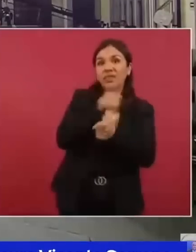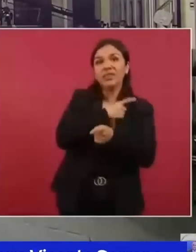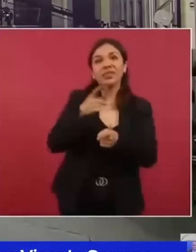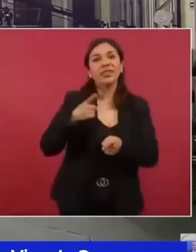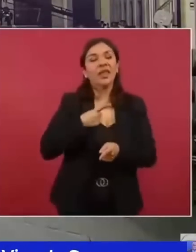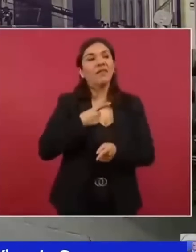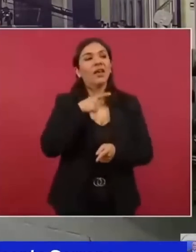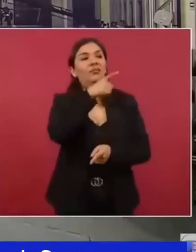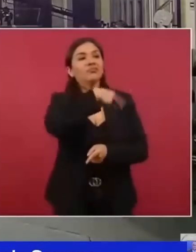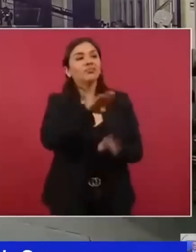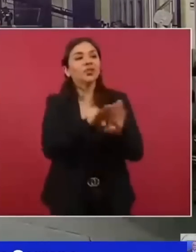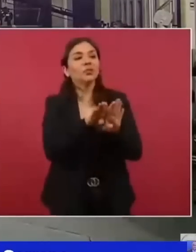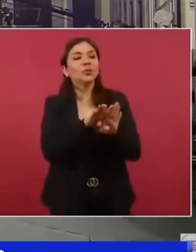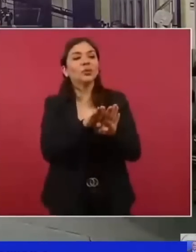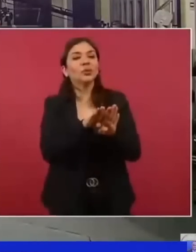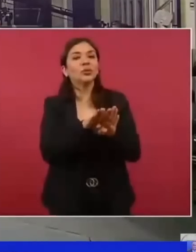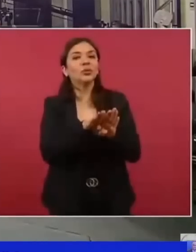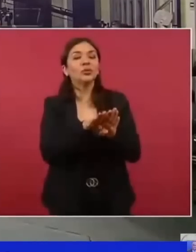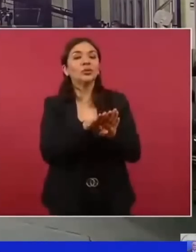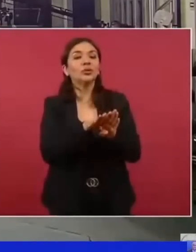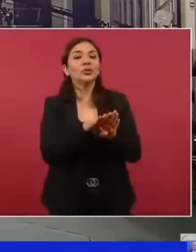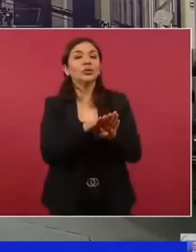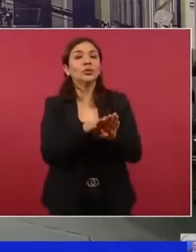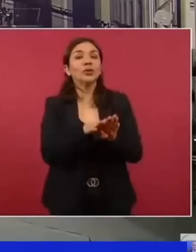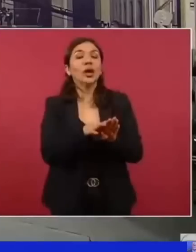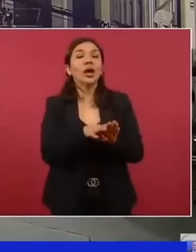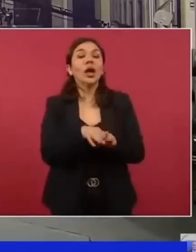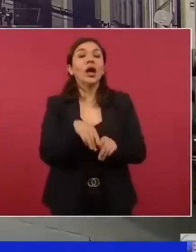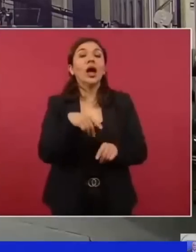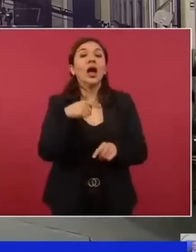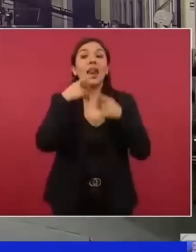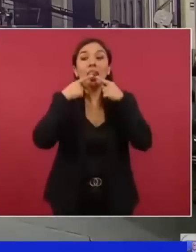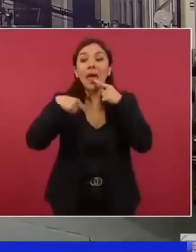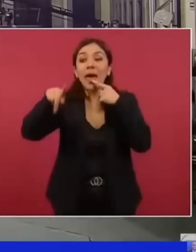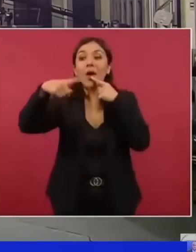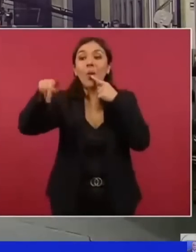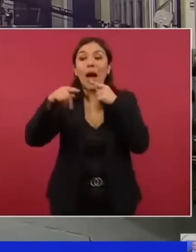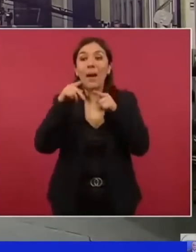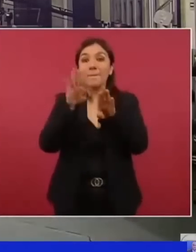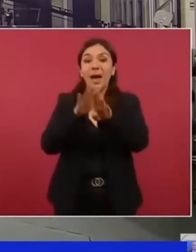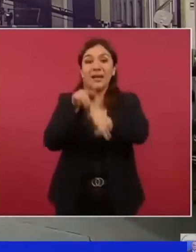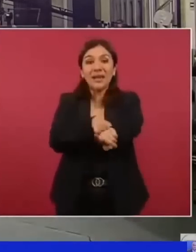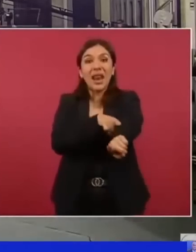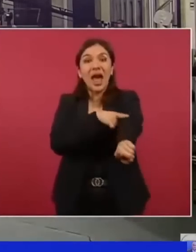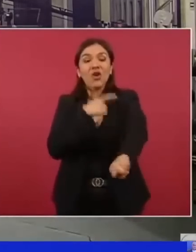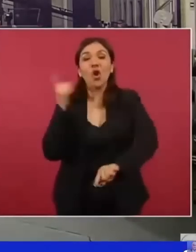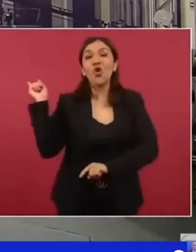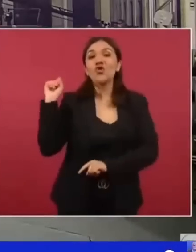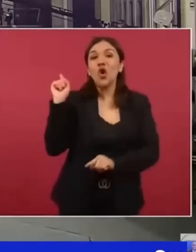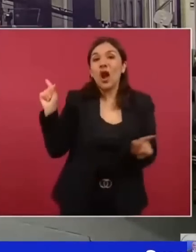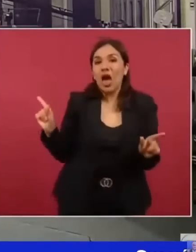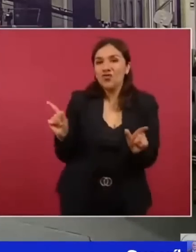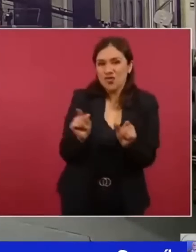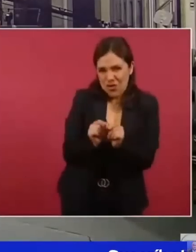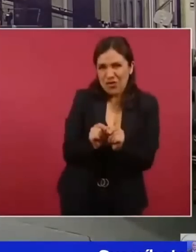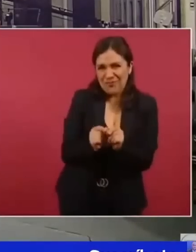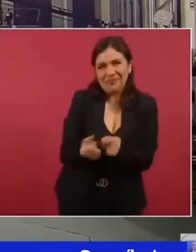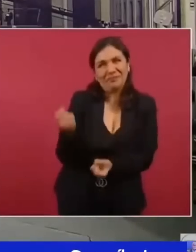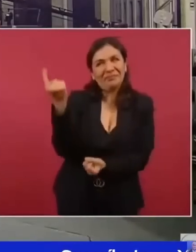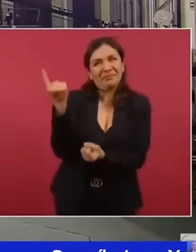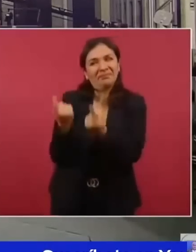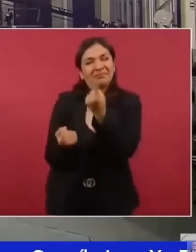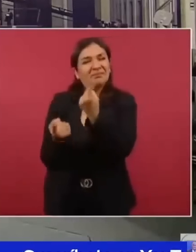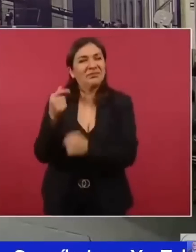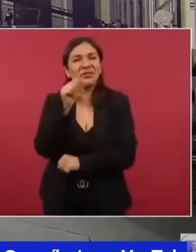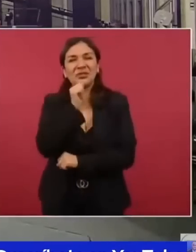la lengua larga, la cola corta y la lengua larga, perdón. Y hay muchos que no han entendido en los medios de